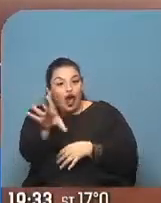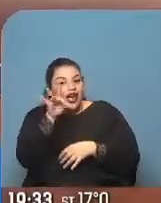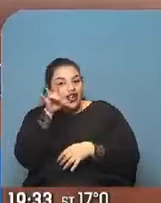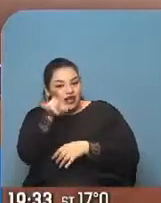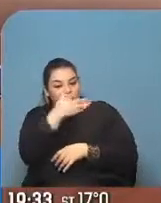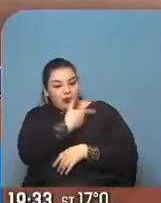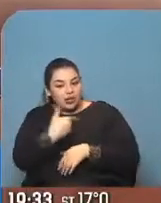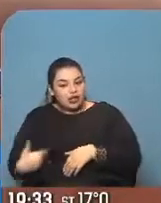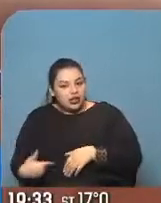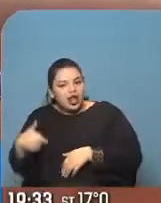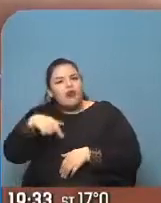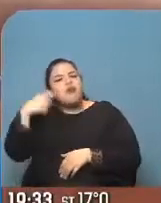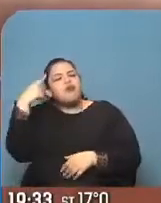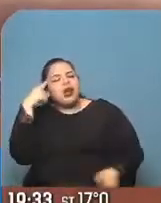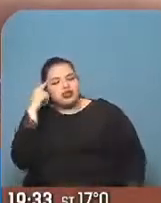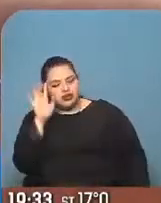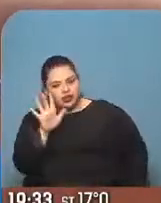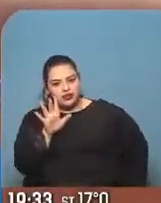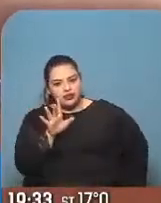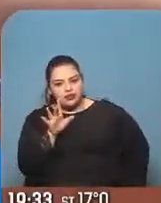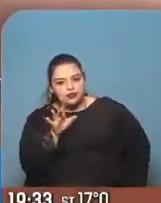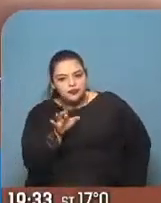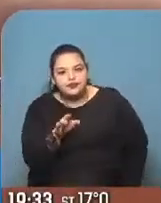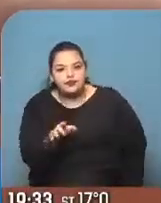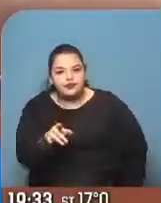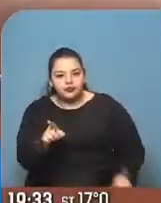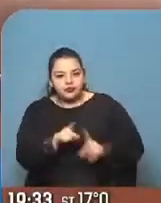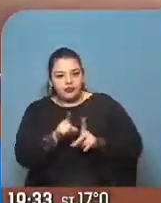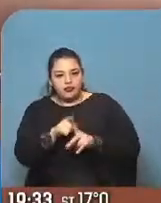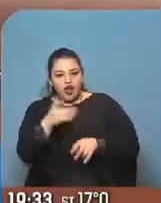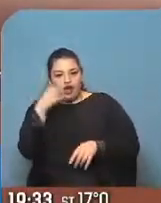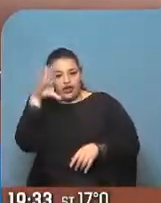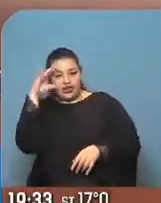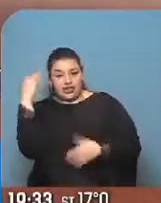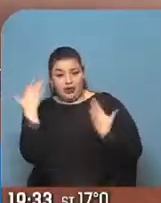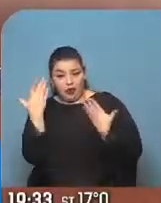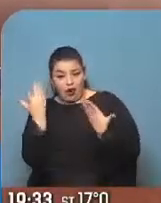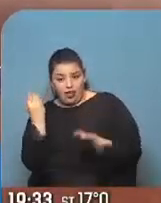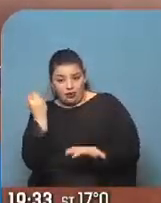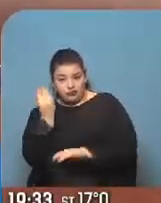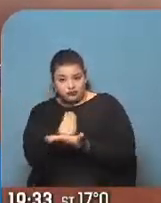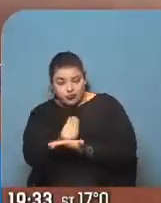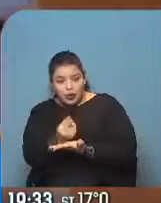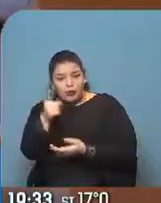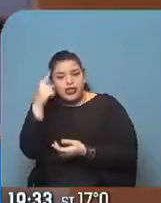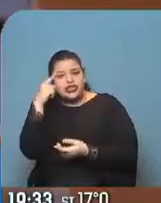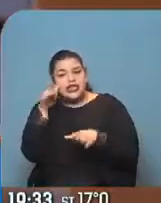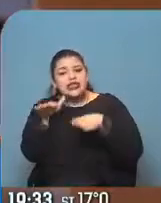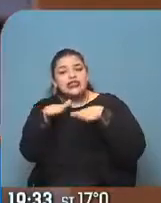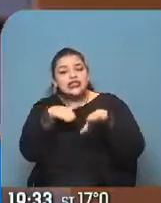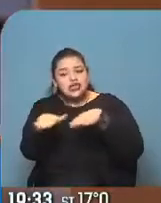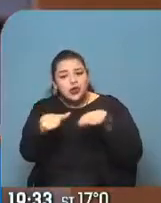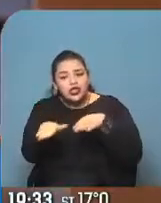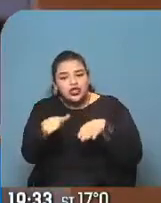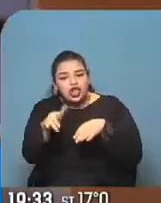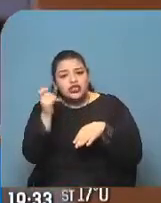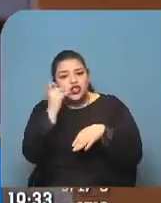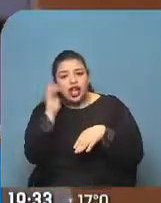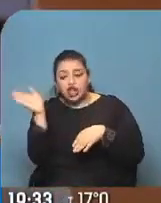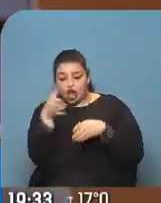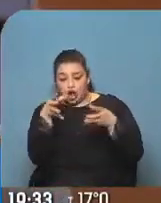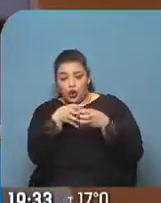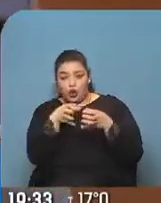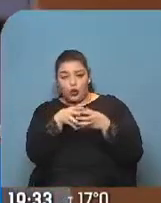si lo pensás desde el lado de cristina candidata o no crees que esto que está pasando deja pegado a todo el partido